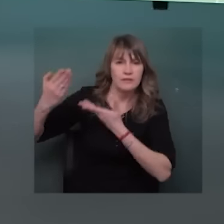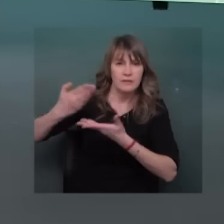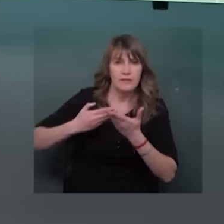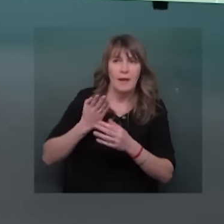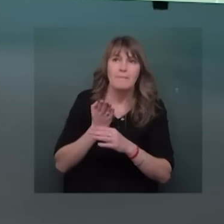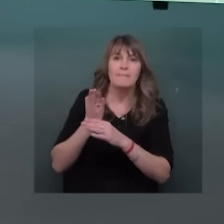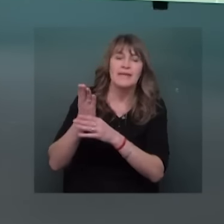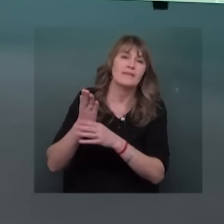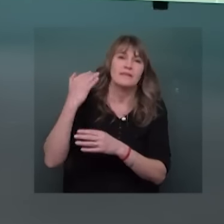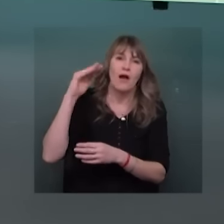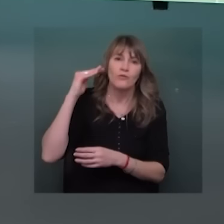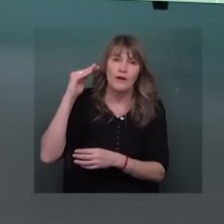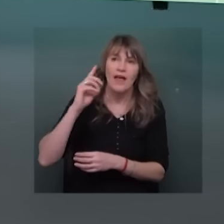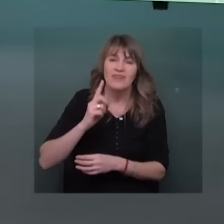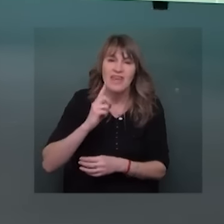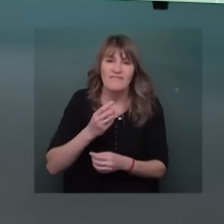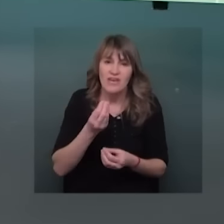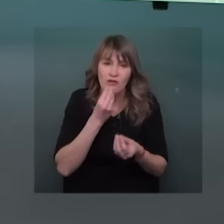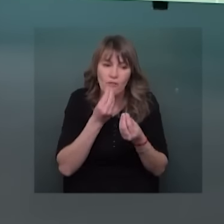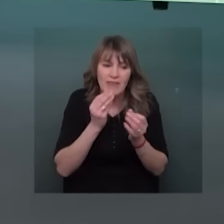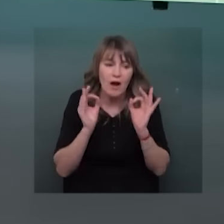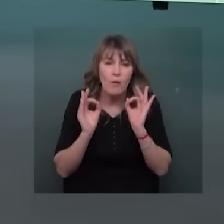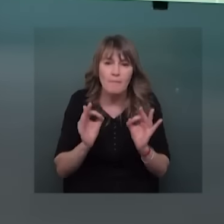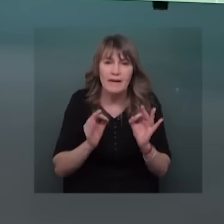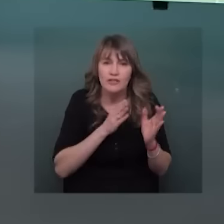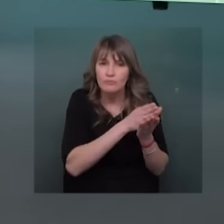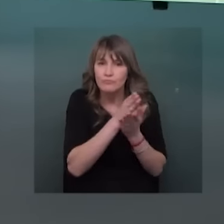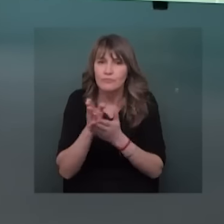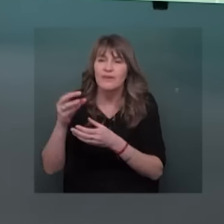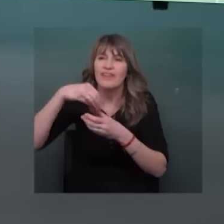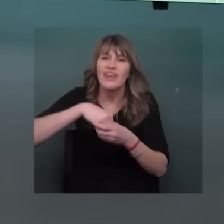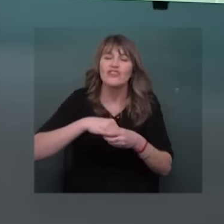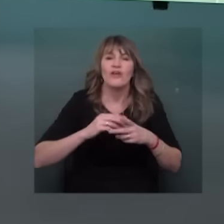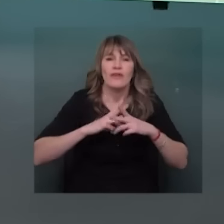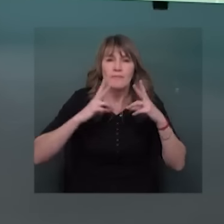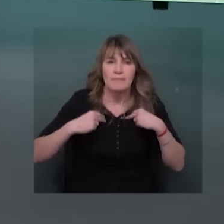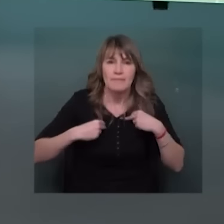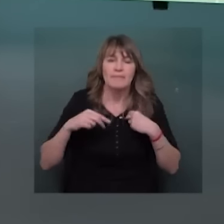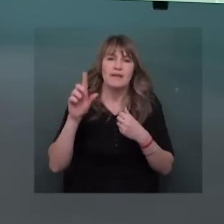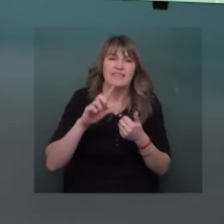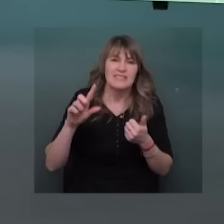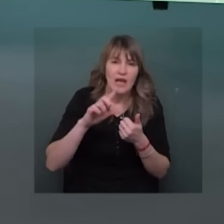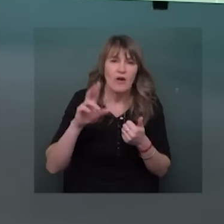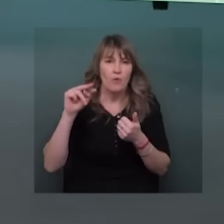que aseguren la Alimentación en todos los niveles de la enseñanza pública también desde ese colectivo se afirmó que en este momento en